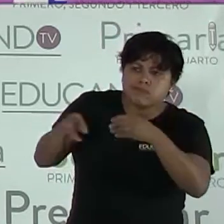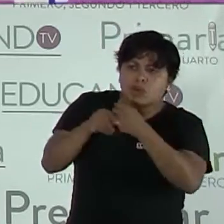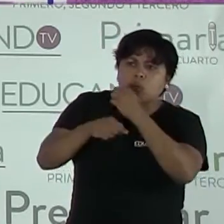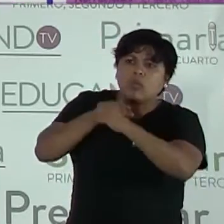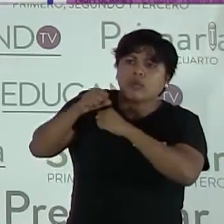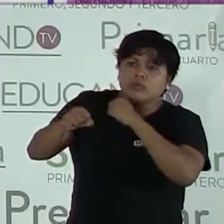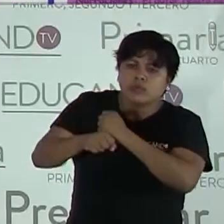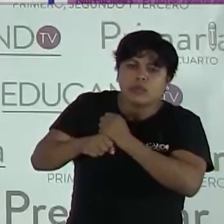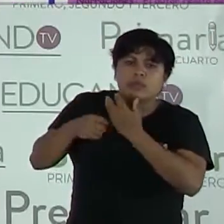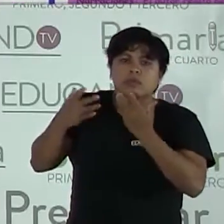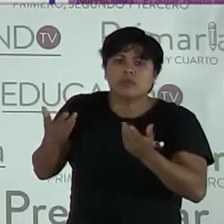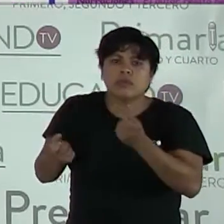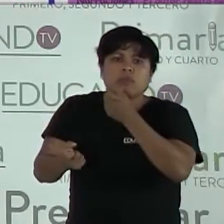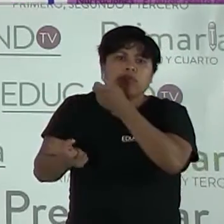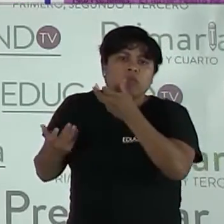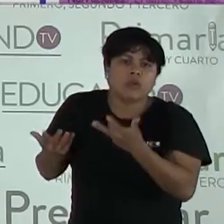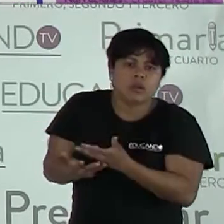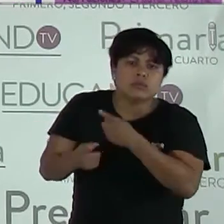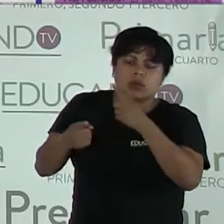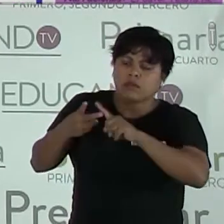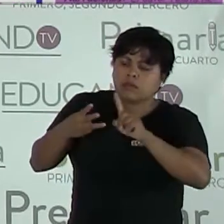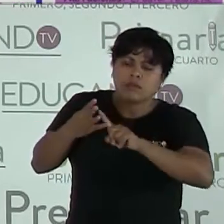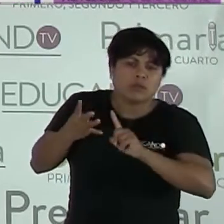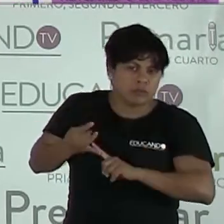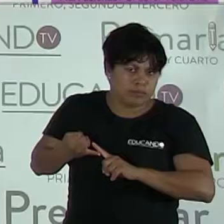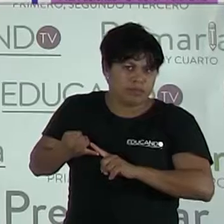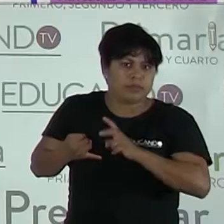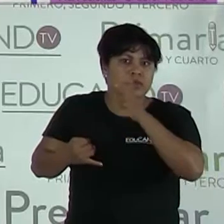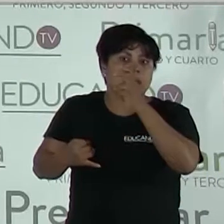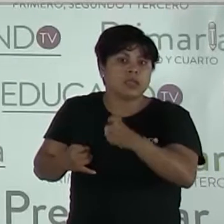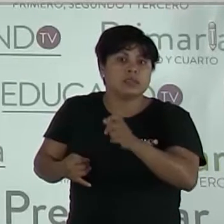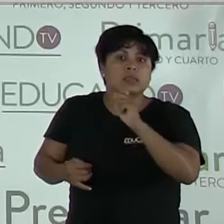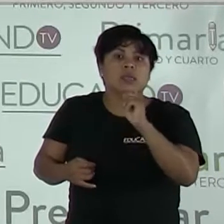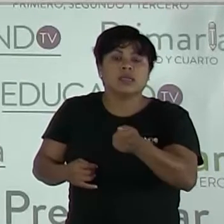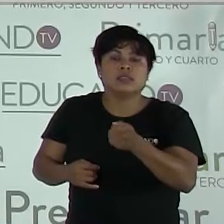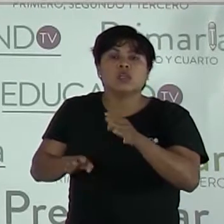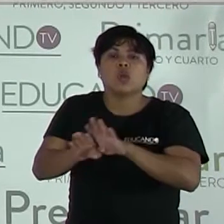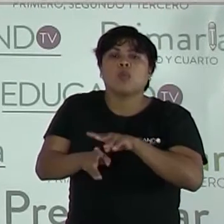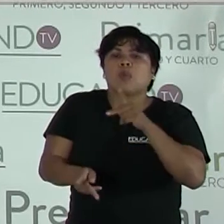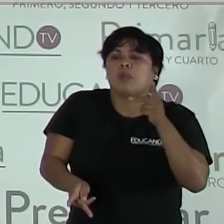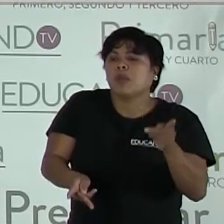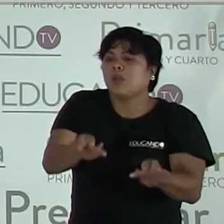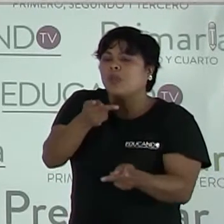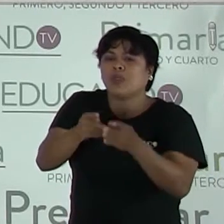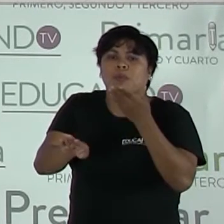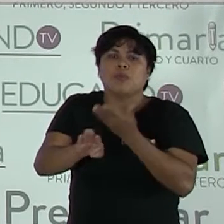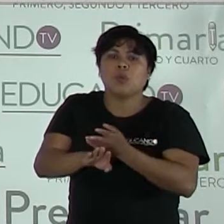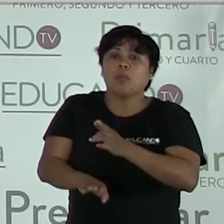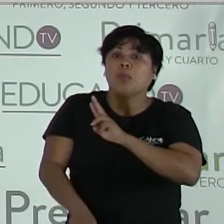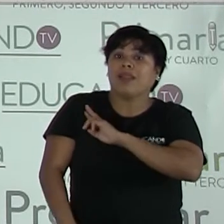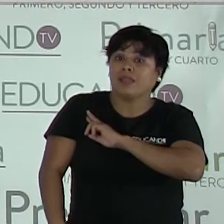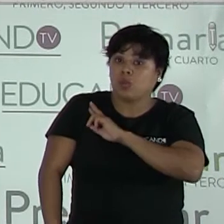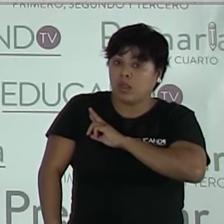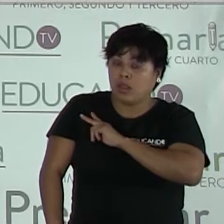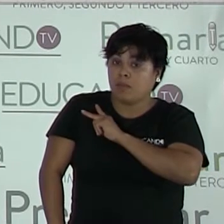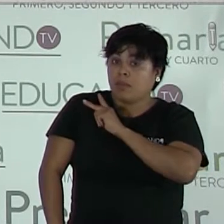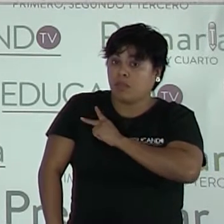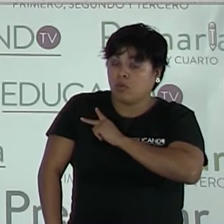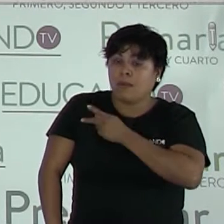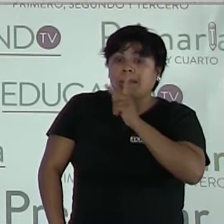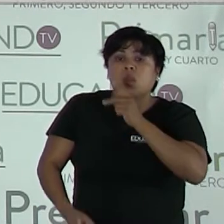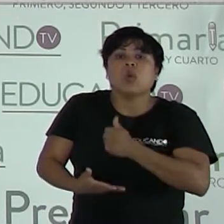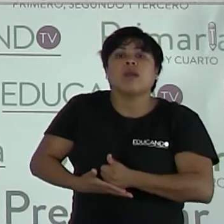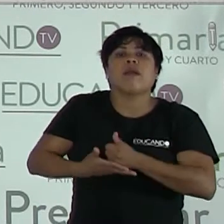saber de dónde viene, quién es, qué ha hecho, etc. Son interrogantes muy particulares, pero que